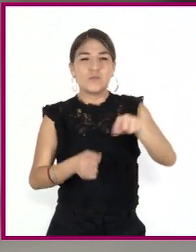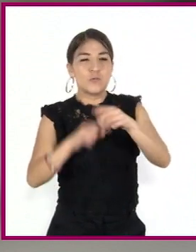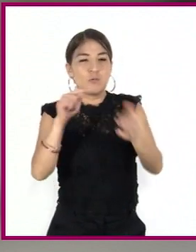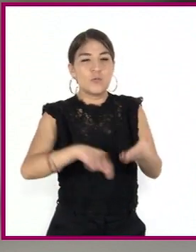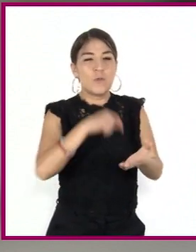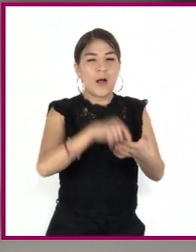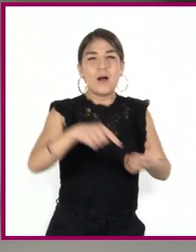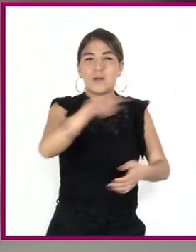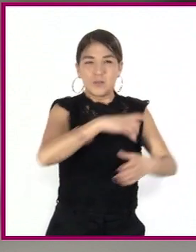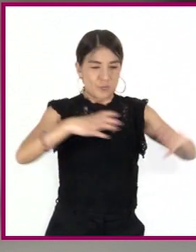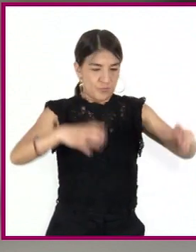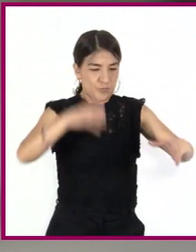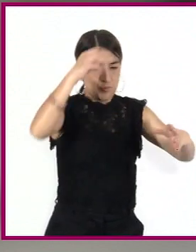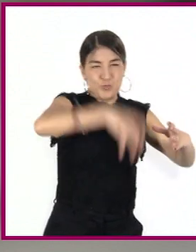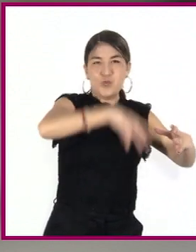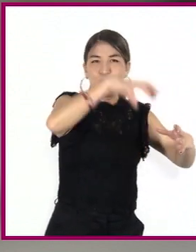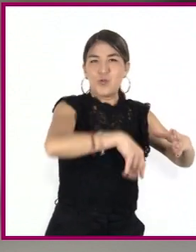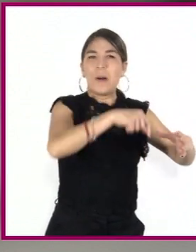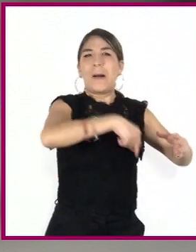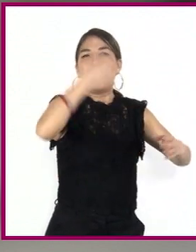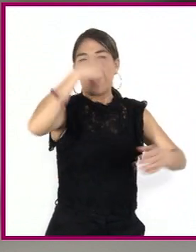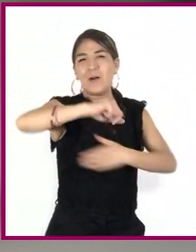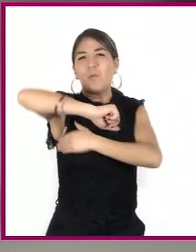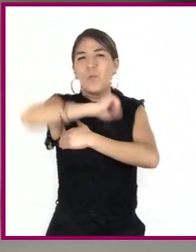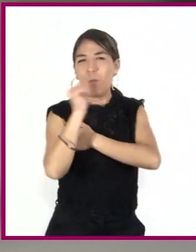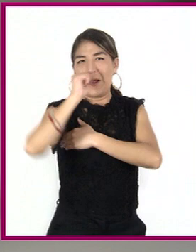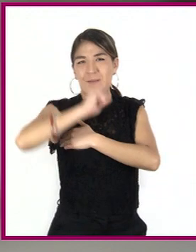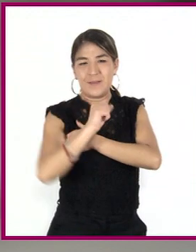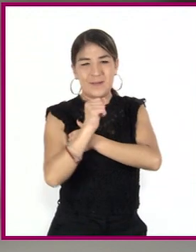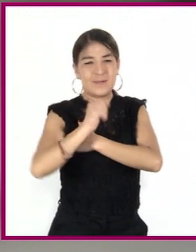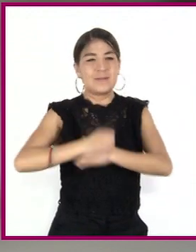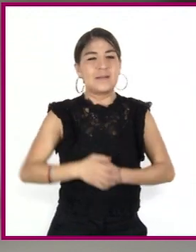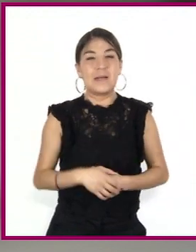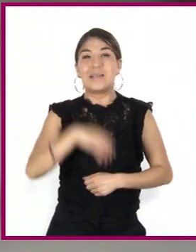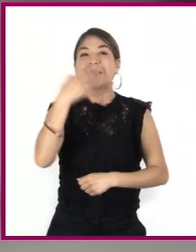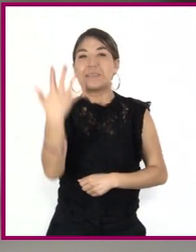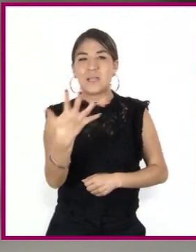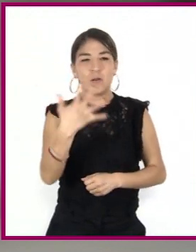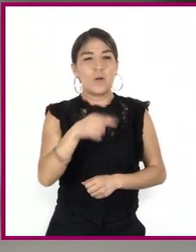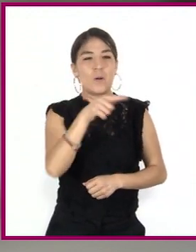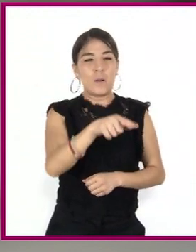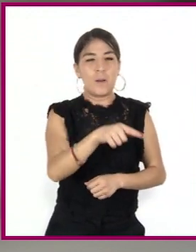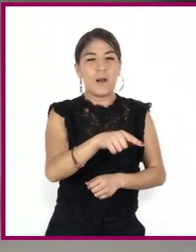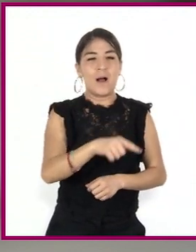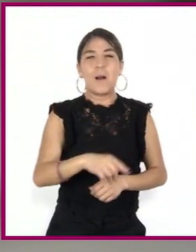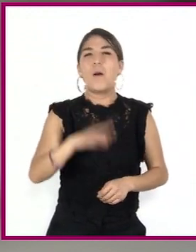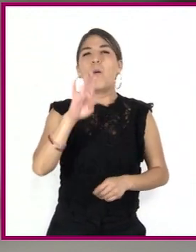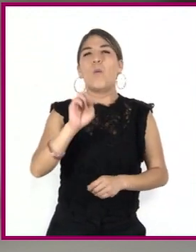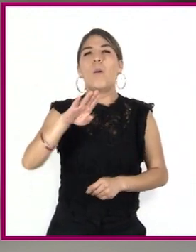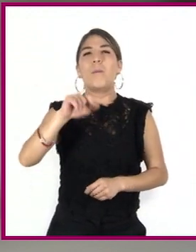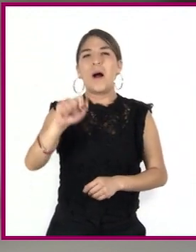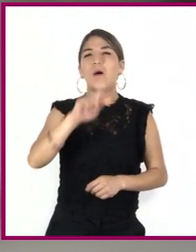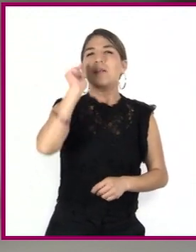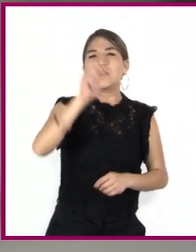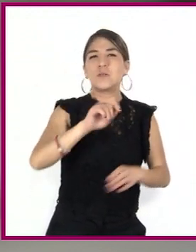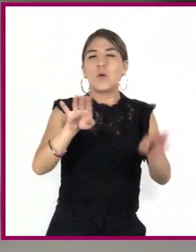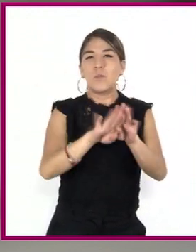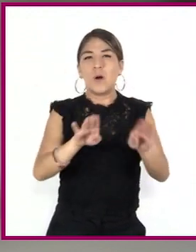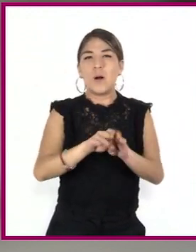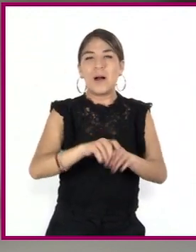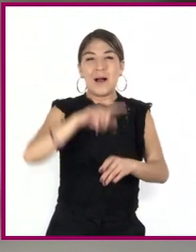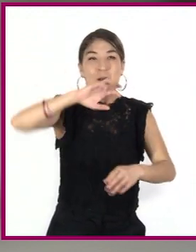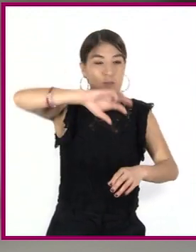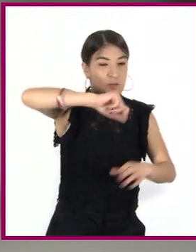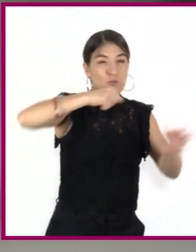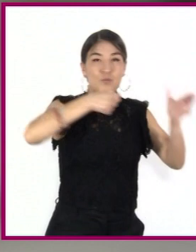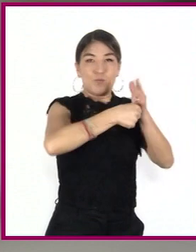depósito o cisterna para su almacenamiento. Y la 5. Bomba. Esta se utiliza para succionar todo el agua